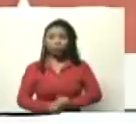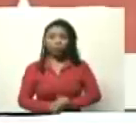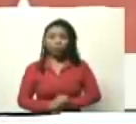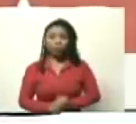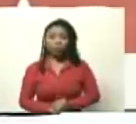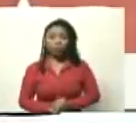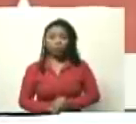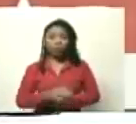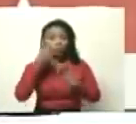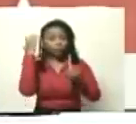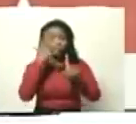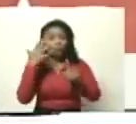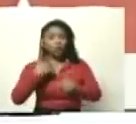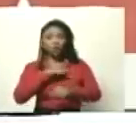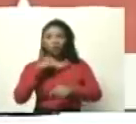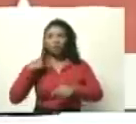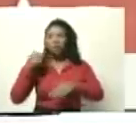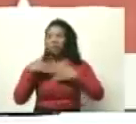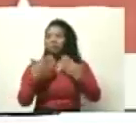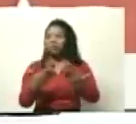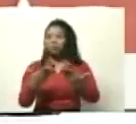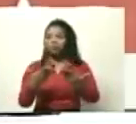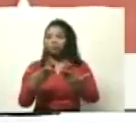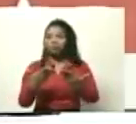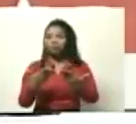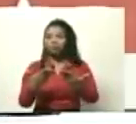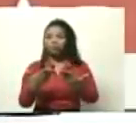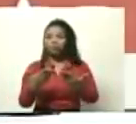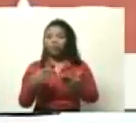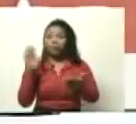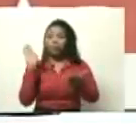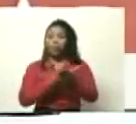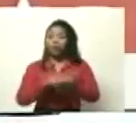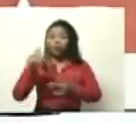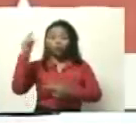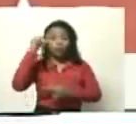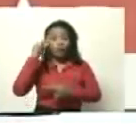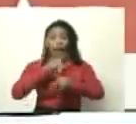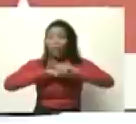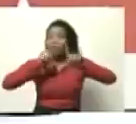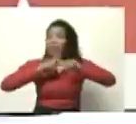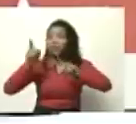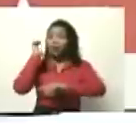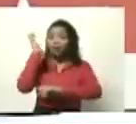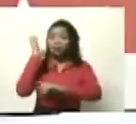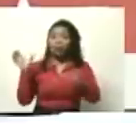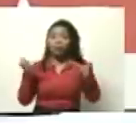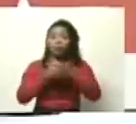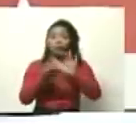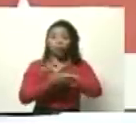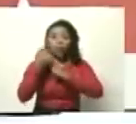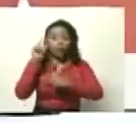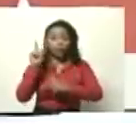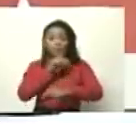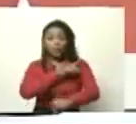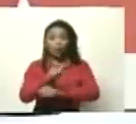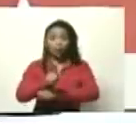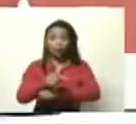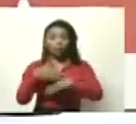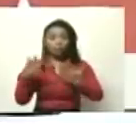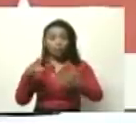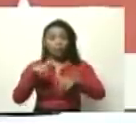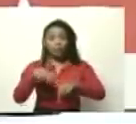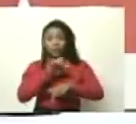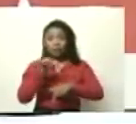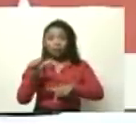arrancó con la instrucción y nosotros lo que tenemos en este caso que ir poniendo fechas para las distintas asambleas y laxos para que esto se cumpla. Pero ya esta